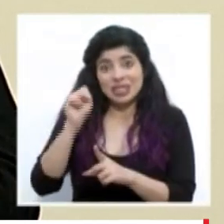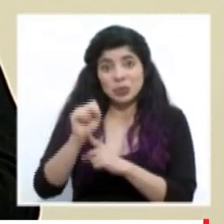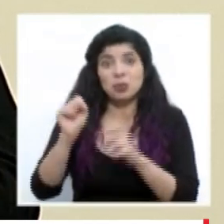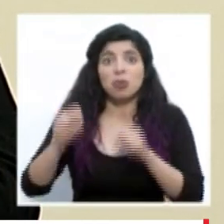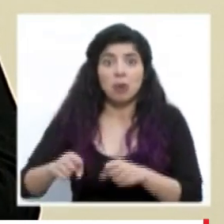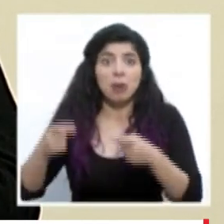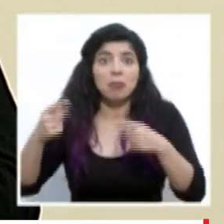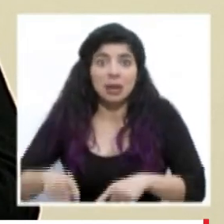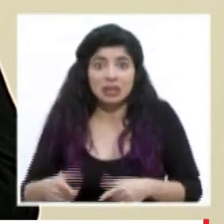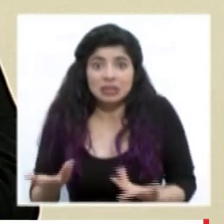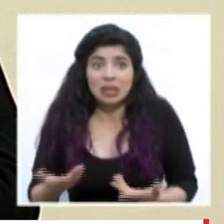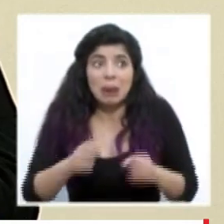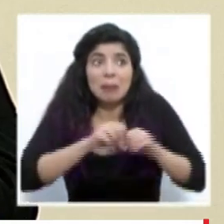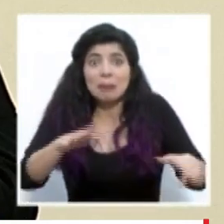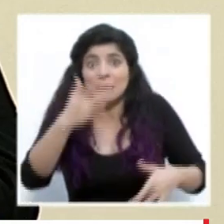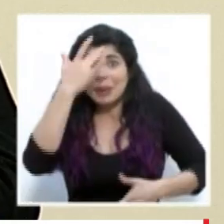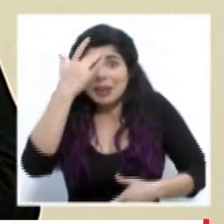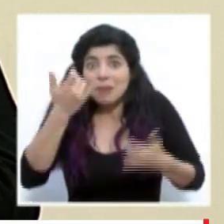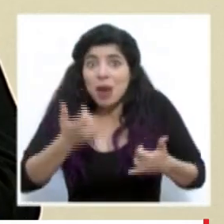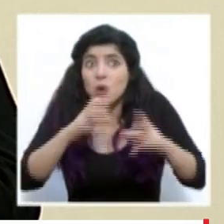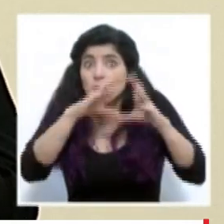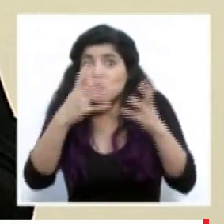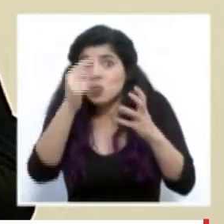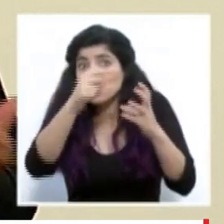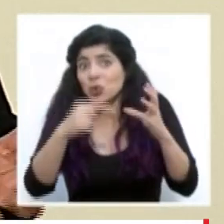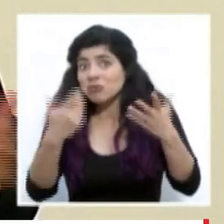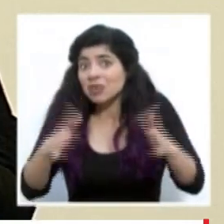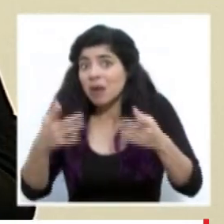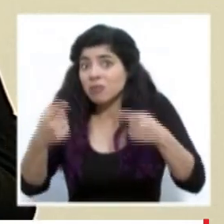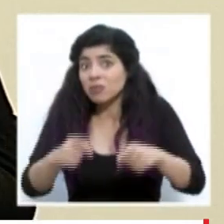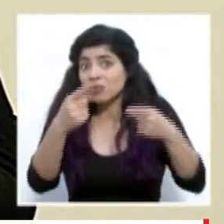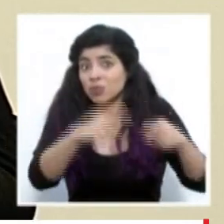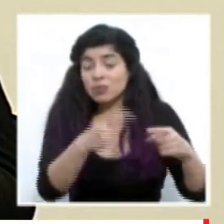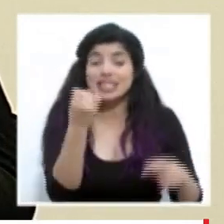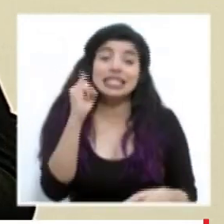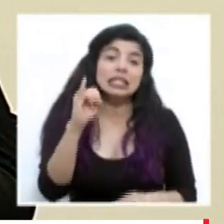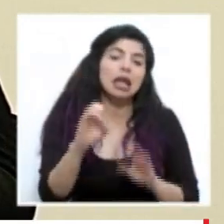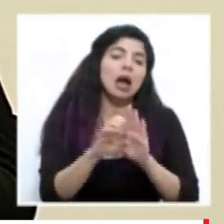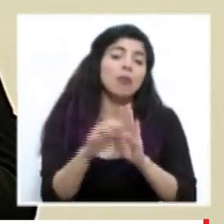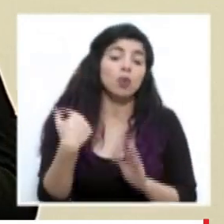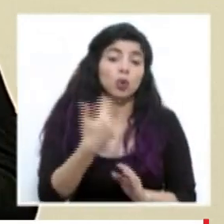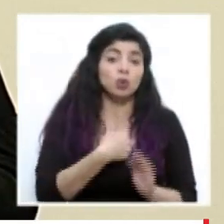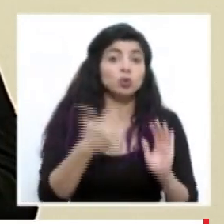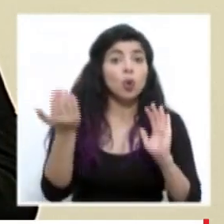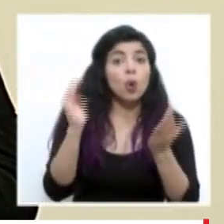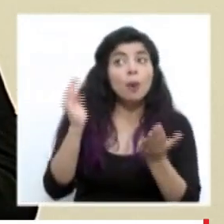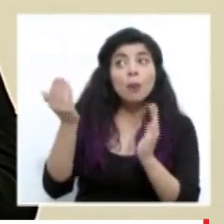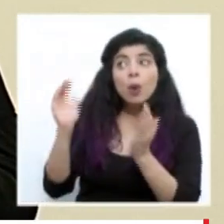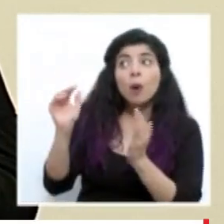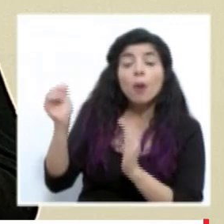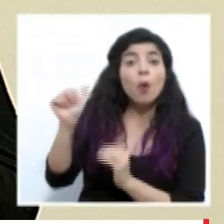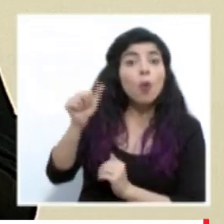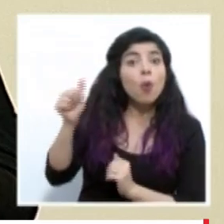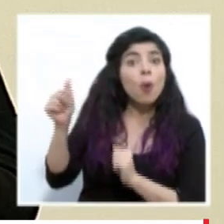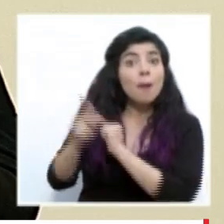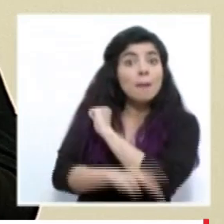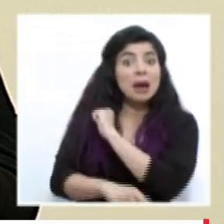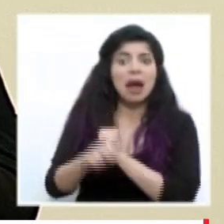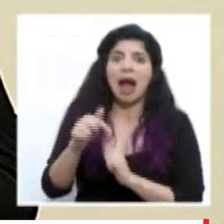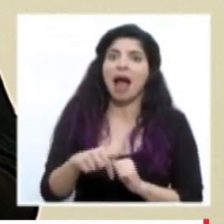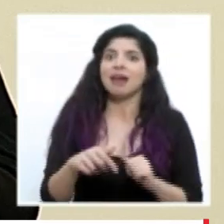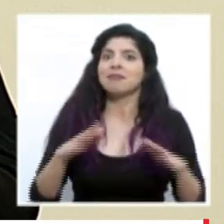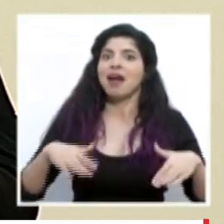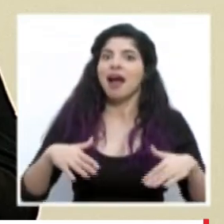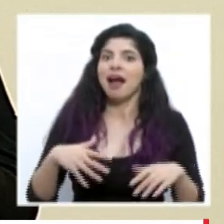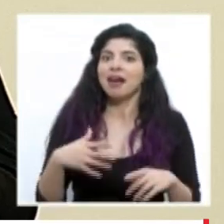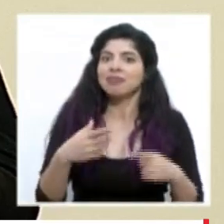una pandemia, esto está pasando en todo el mundo. Más bien, si nos comparamos con otros países, aquí no ha